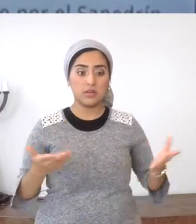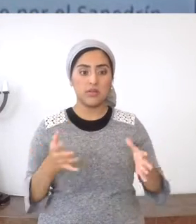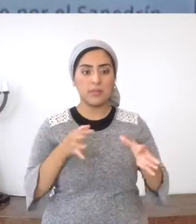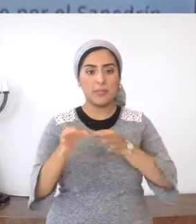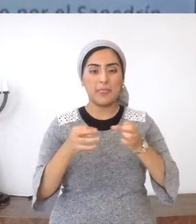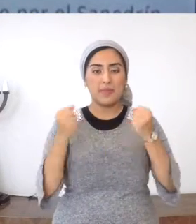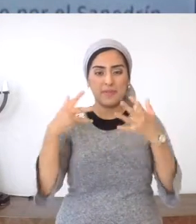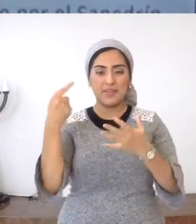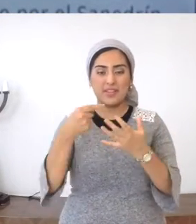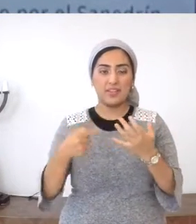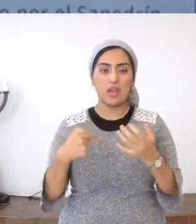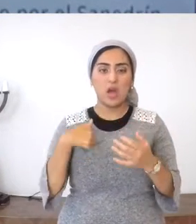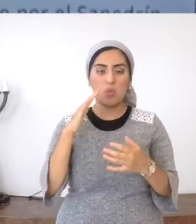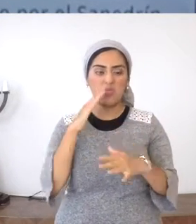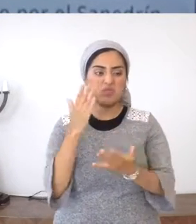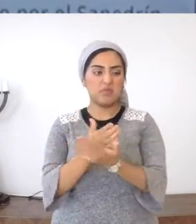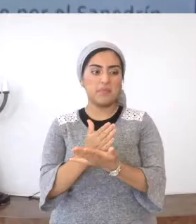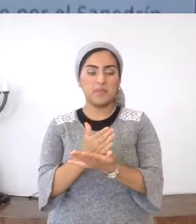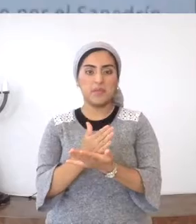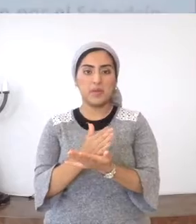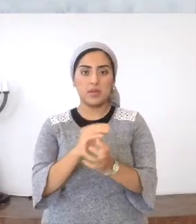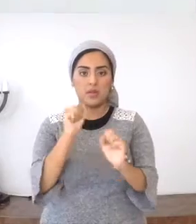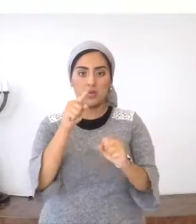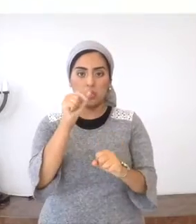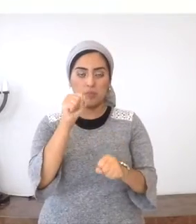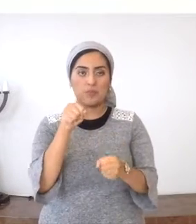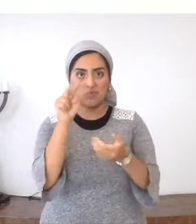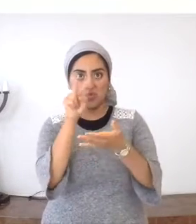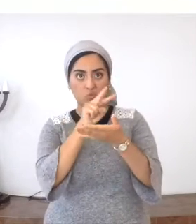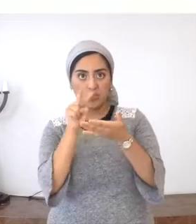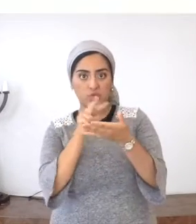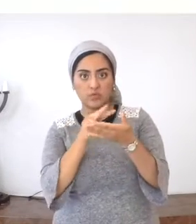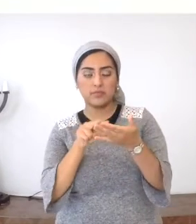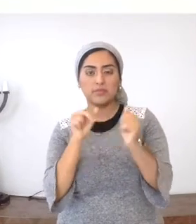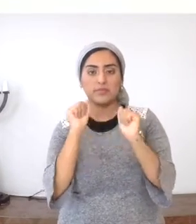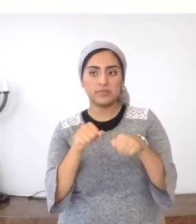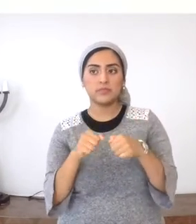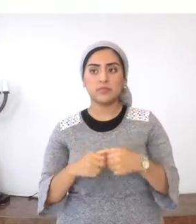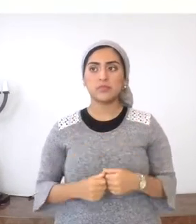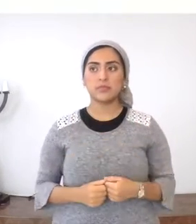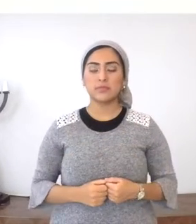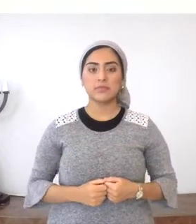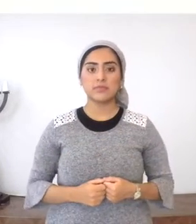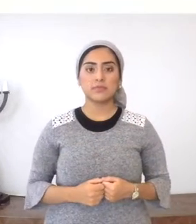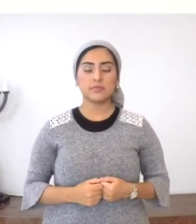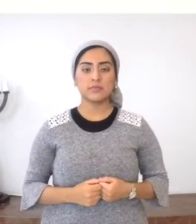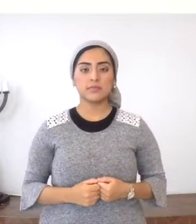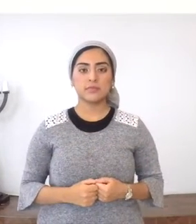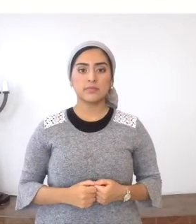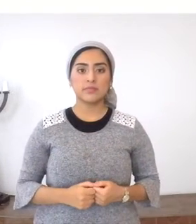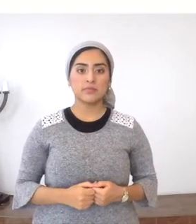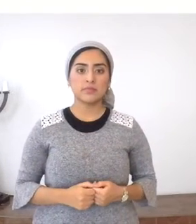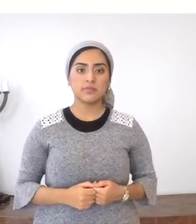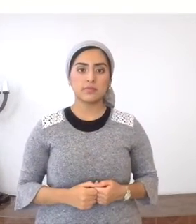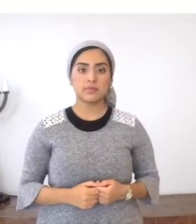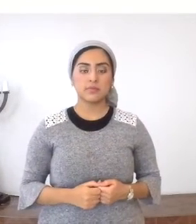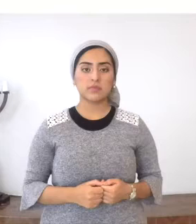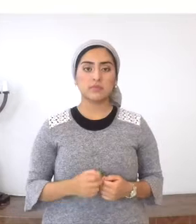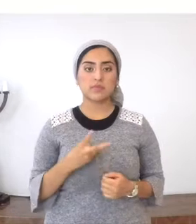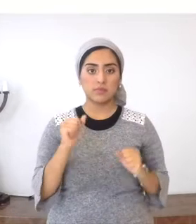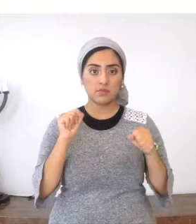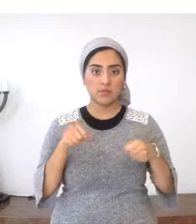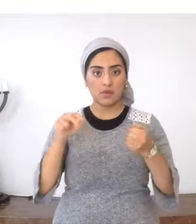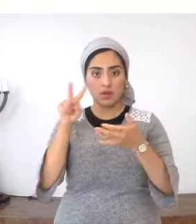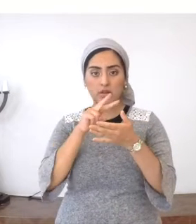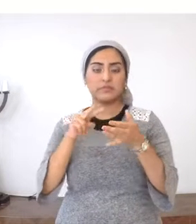La esencia De la organización Y aquí explica Muchas cosas Voy a dejar un alto ahí Para que ustedes puedan Después hacerle Stop Alto